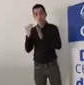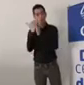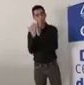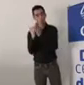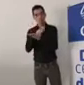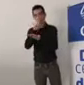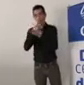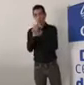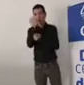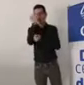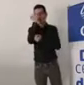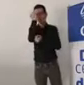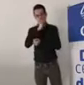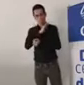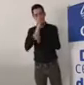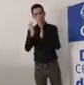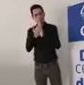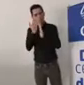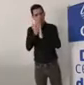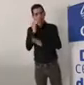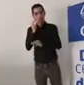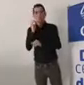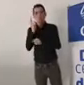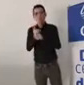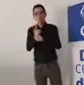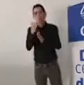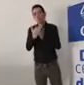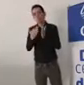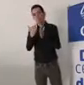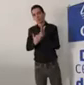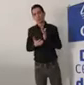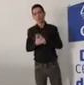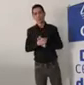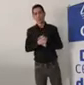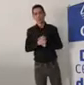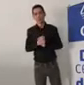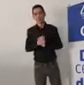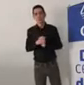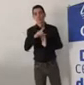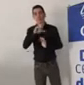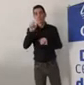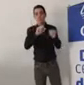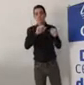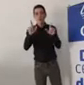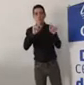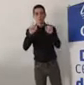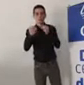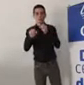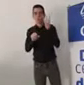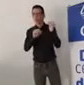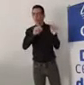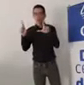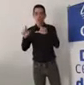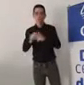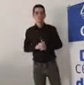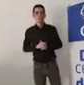iniciativas importantes. Y aquí pido que pasemos unas 3 diapositivas adelante para